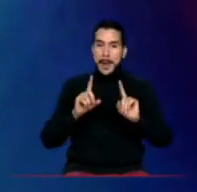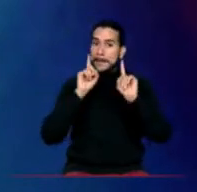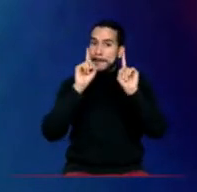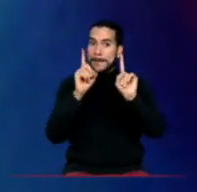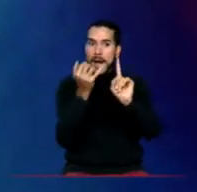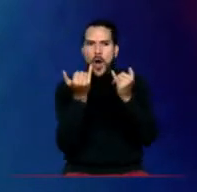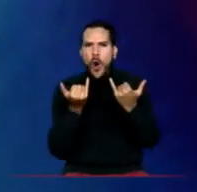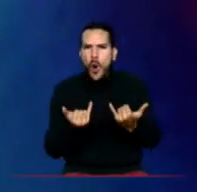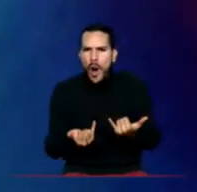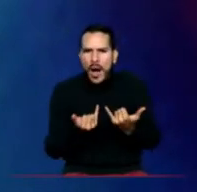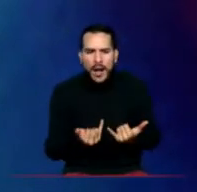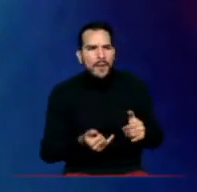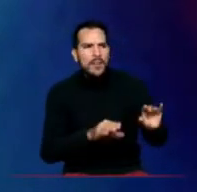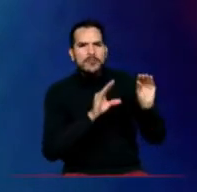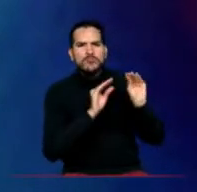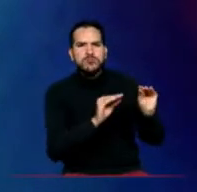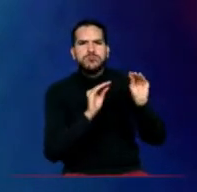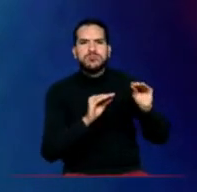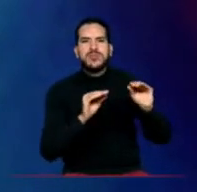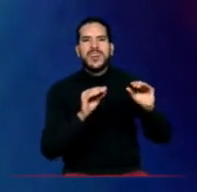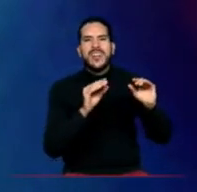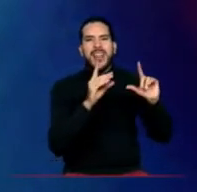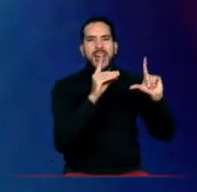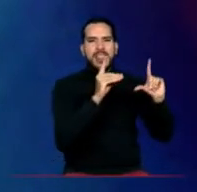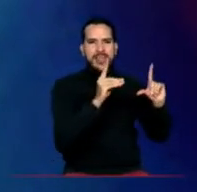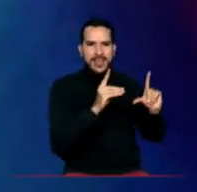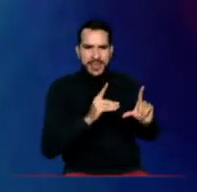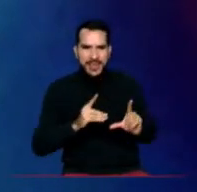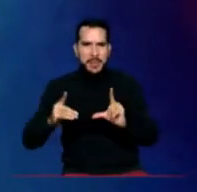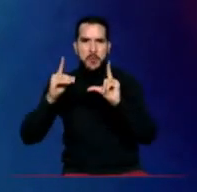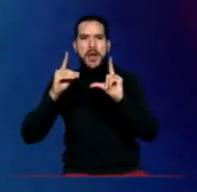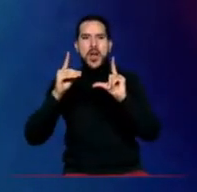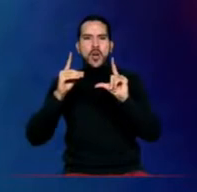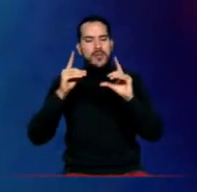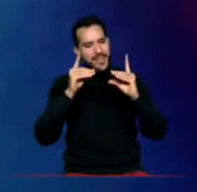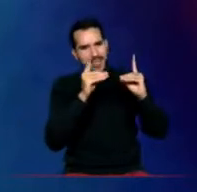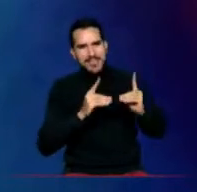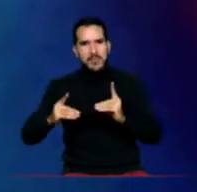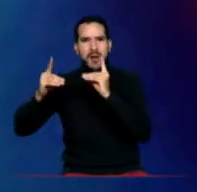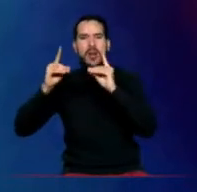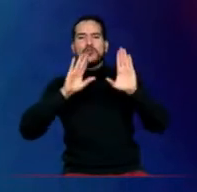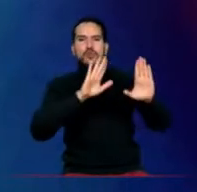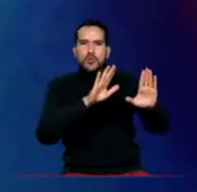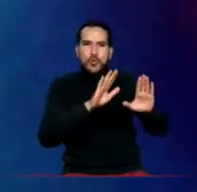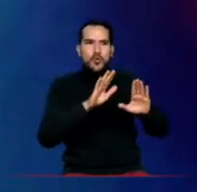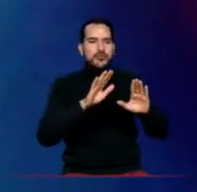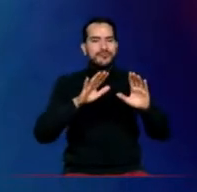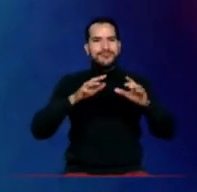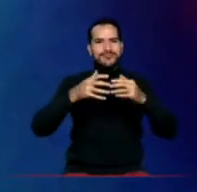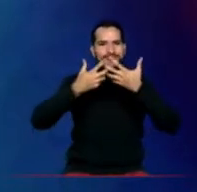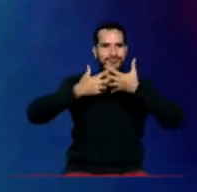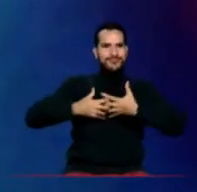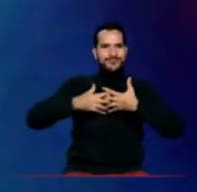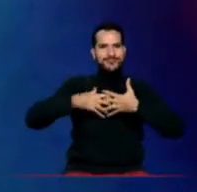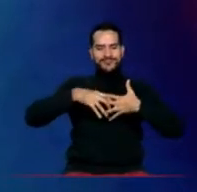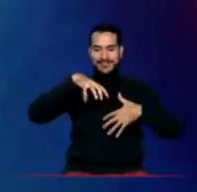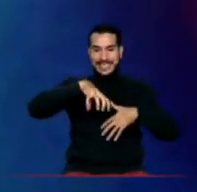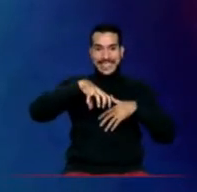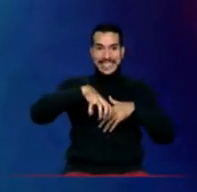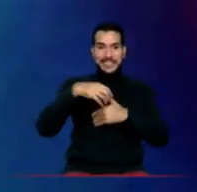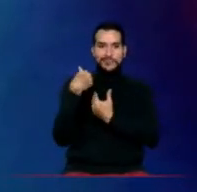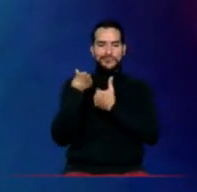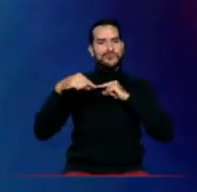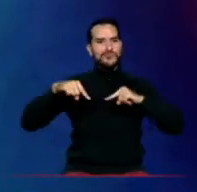para establecimientos, que lo que busca puntualmente es que los establecimientos también puedan saber cuánto les va a